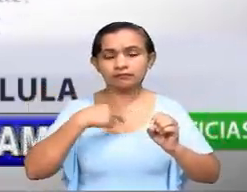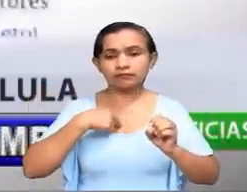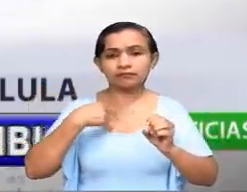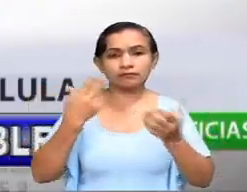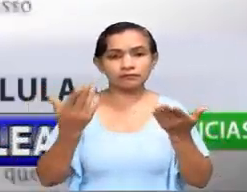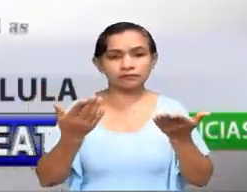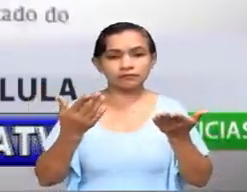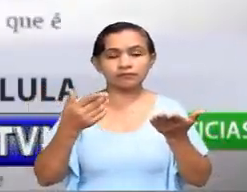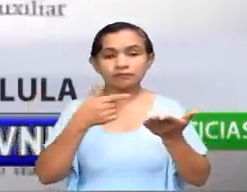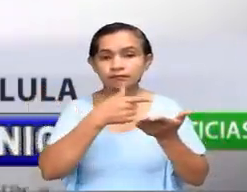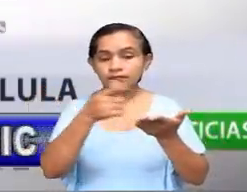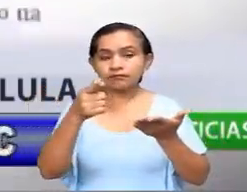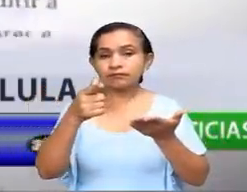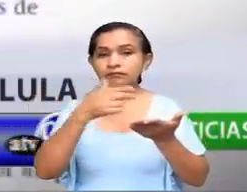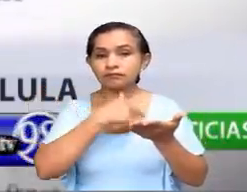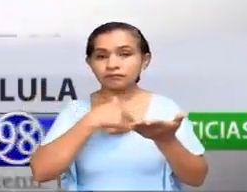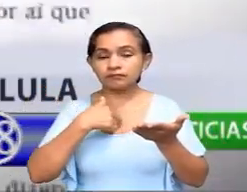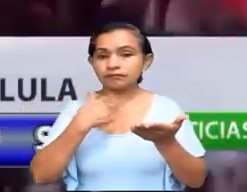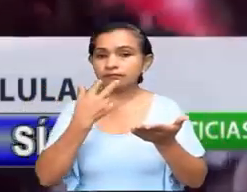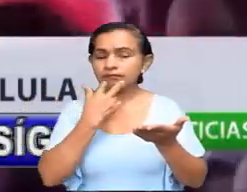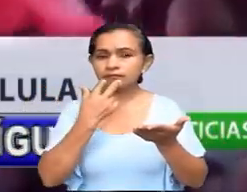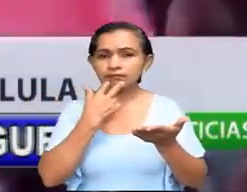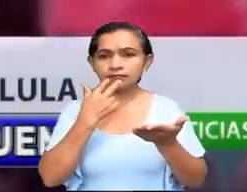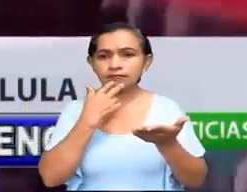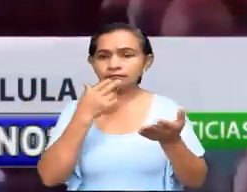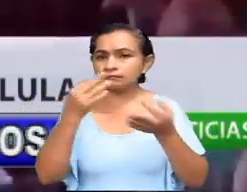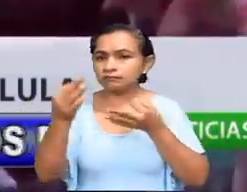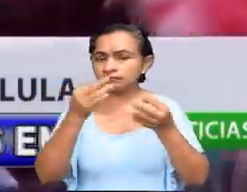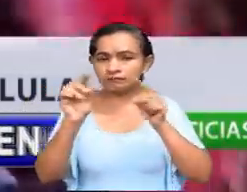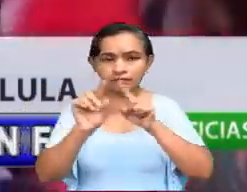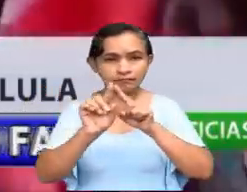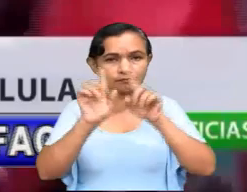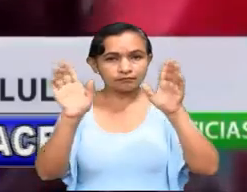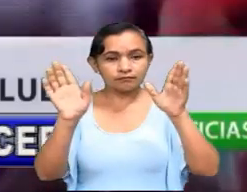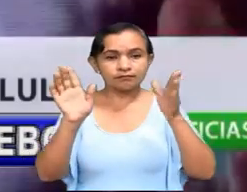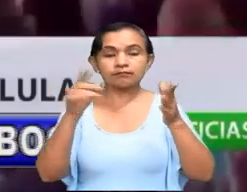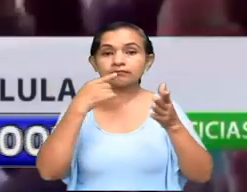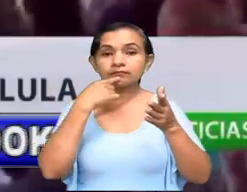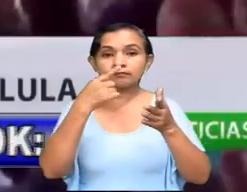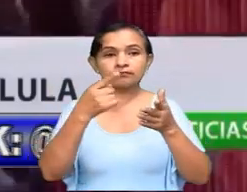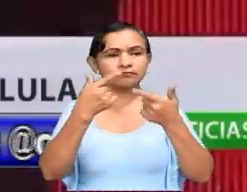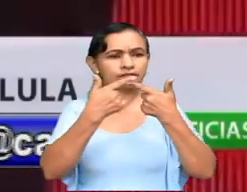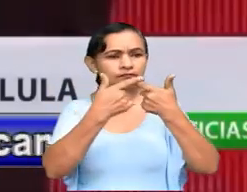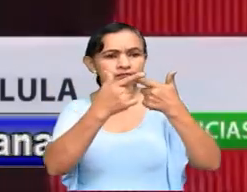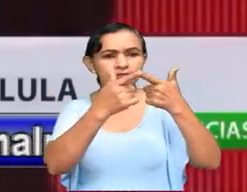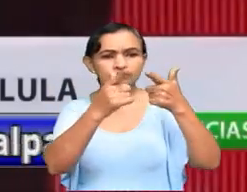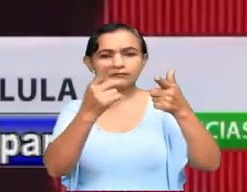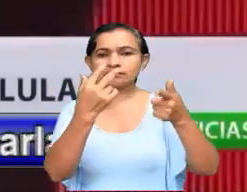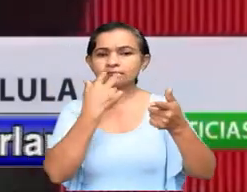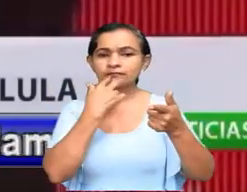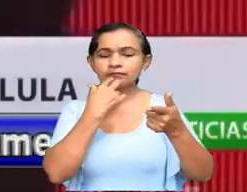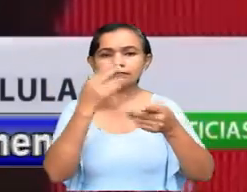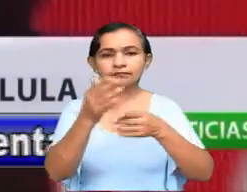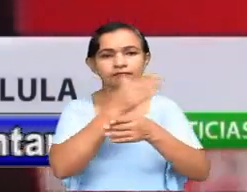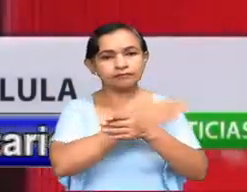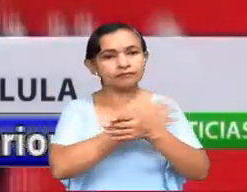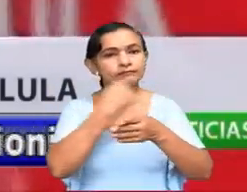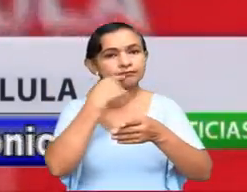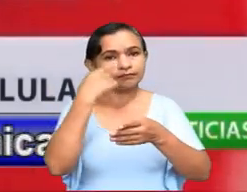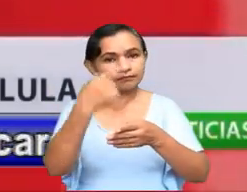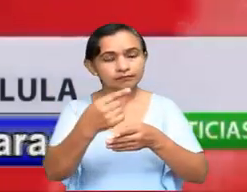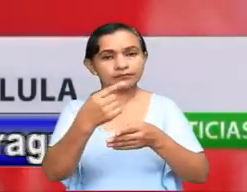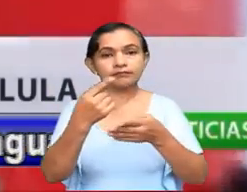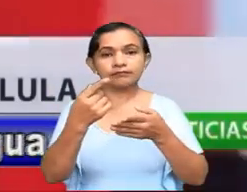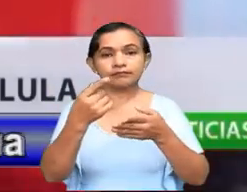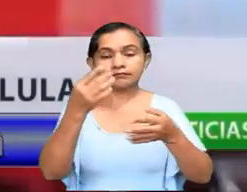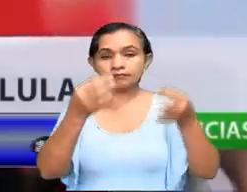delito y sus circunstancias no están suficientemente claras, por lo que le ha declarado libre de los cargos imputados. Pese al fallo,